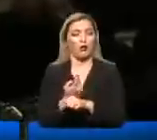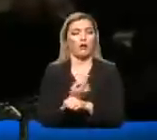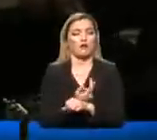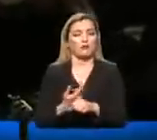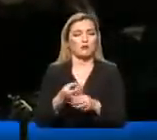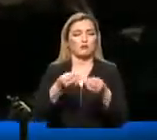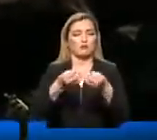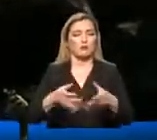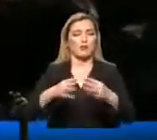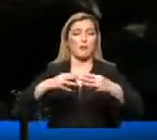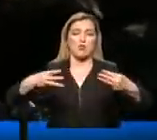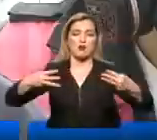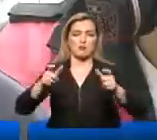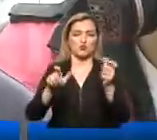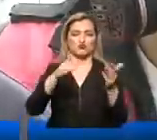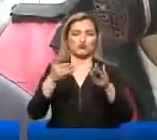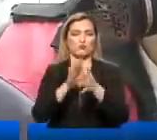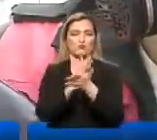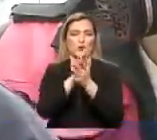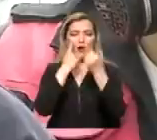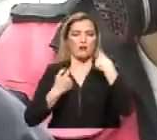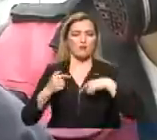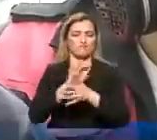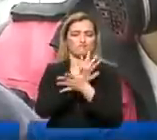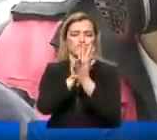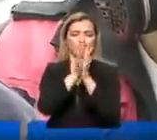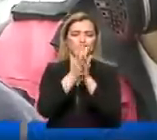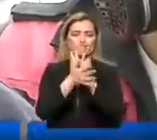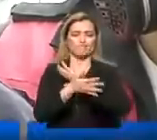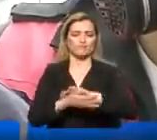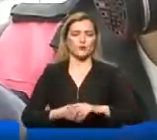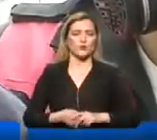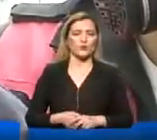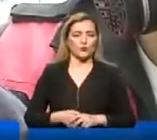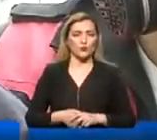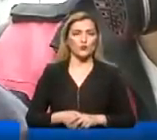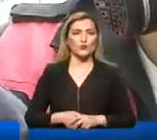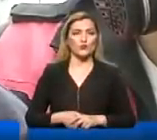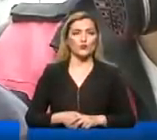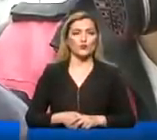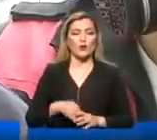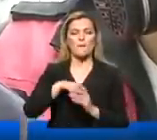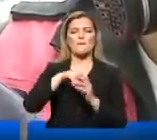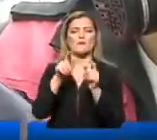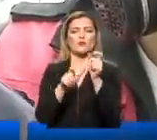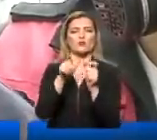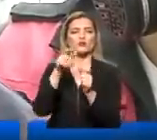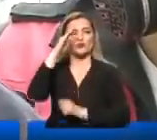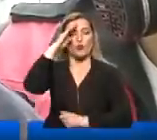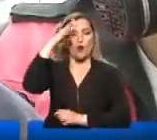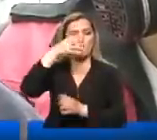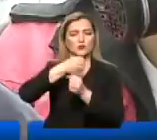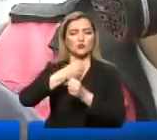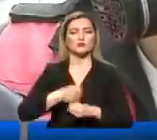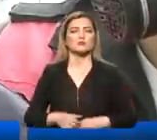las pérdidas solo fueron materiales. No existen personas heridas. Las únicas personas que estaban en el interior son los